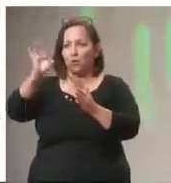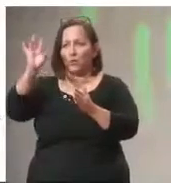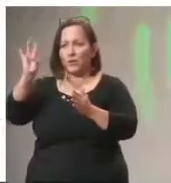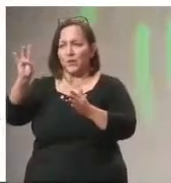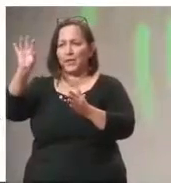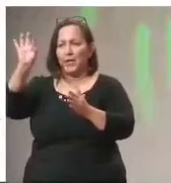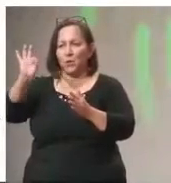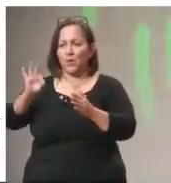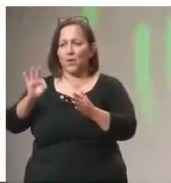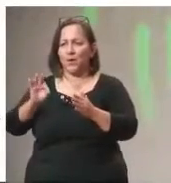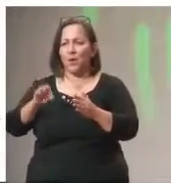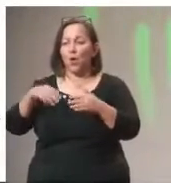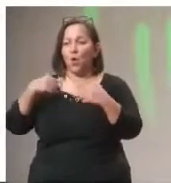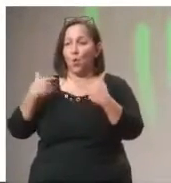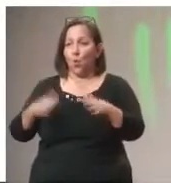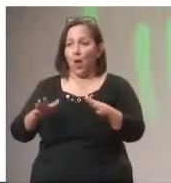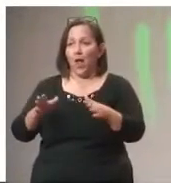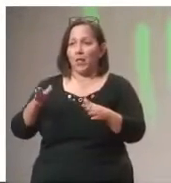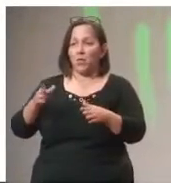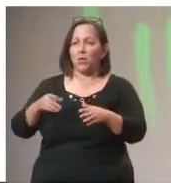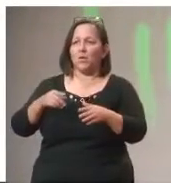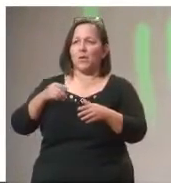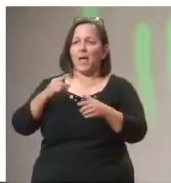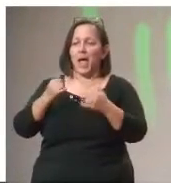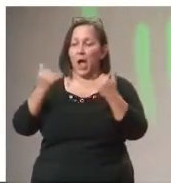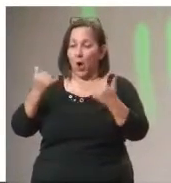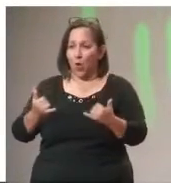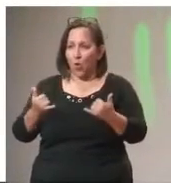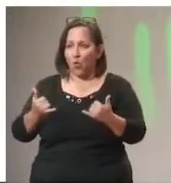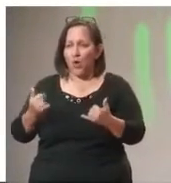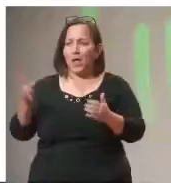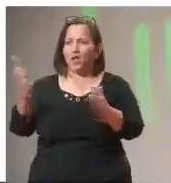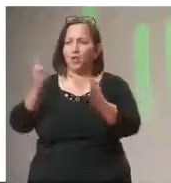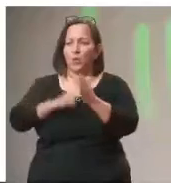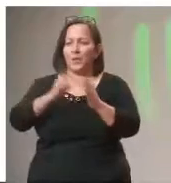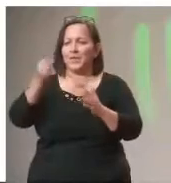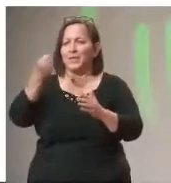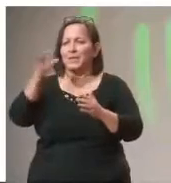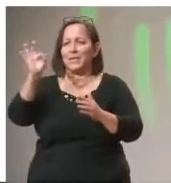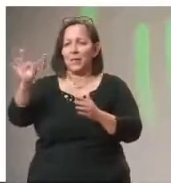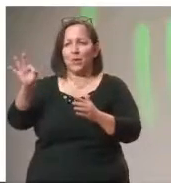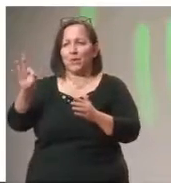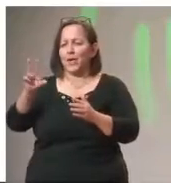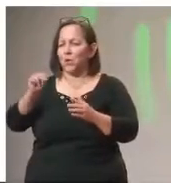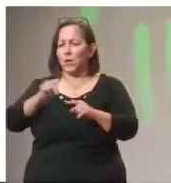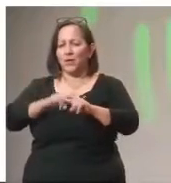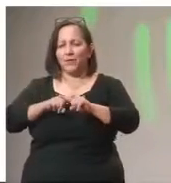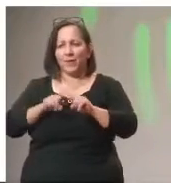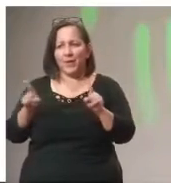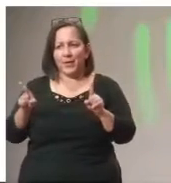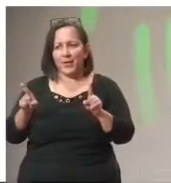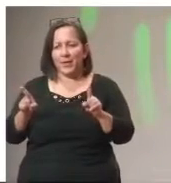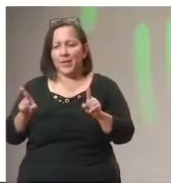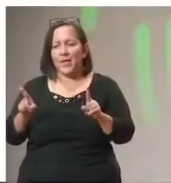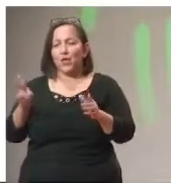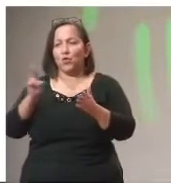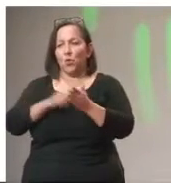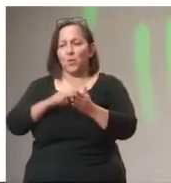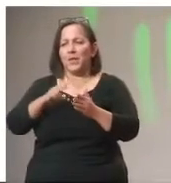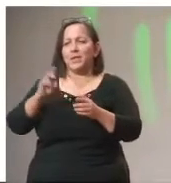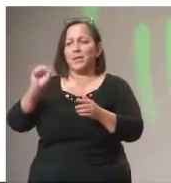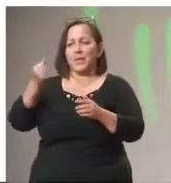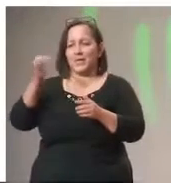panorama de cuando hicimos el cierre de este proyecto? El panorama del año 2019, que no va a ser muy distinto actualmente. El panorama es que el